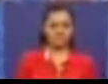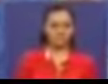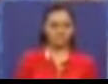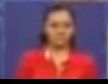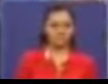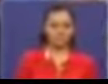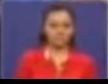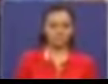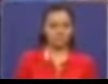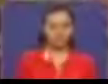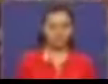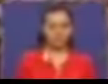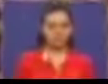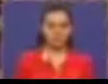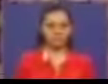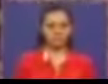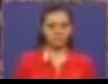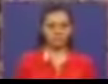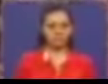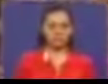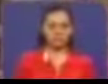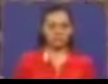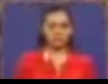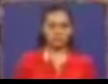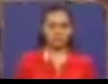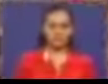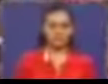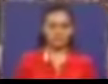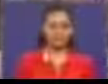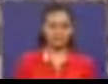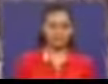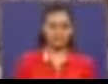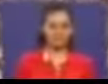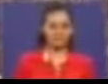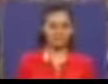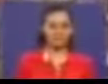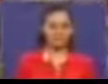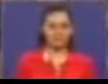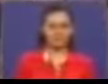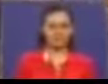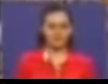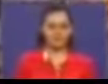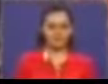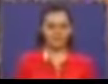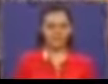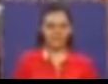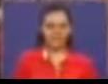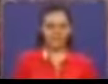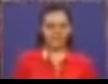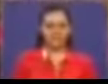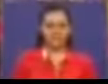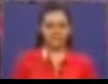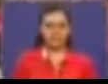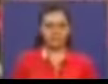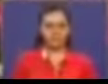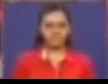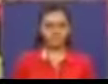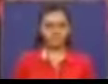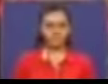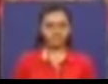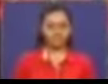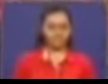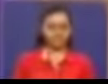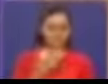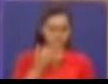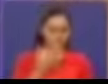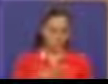somos corazón, somos revolución, somos paz. Y bueno, compañero,